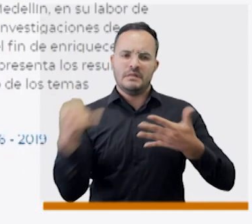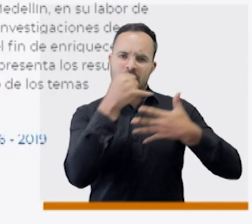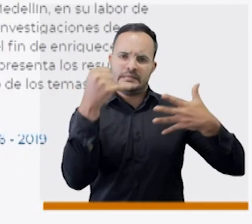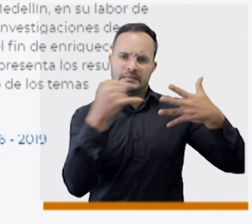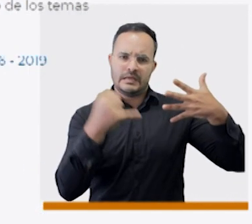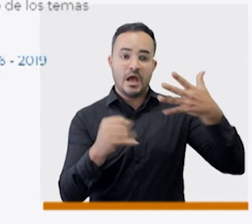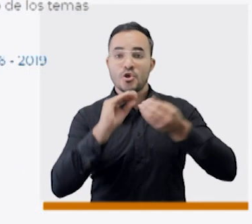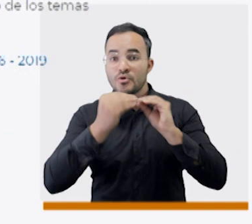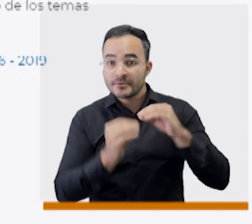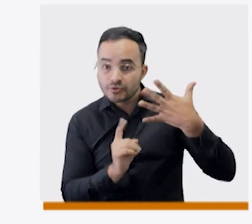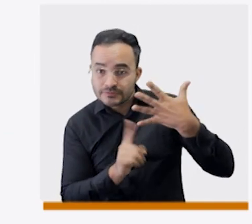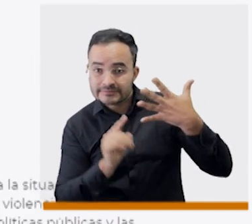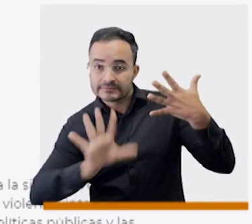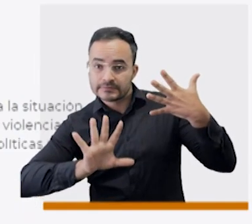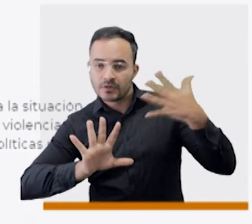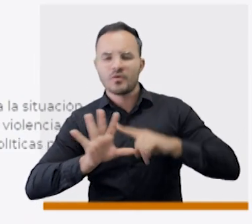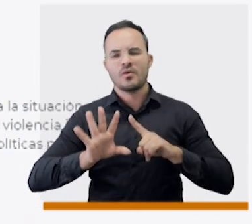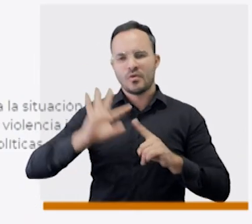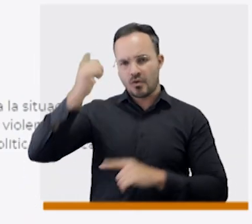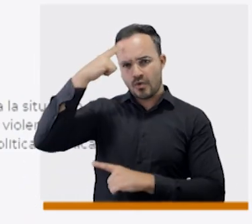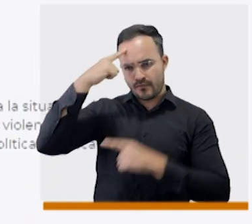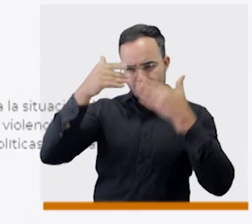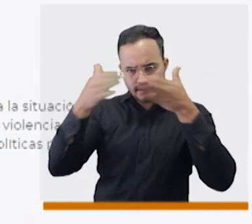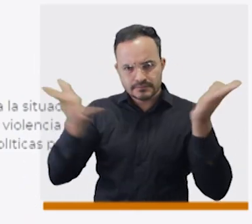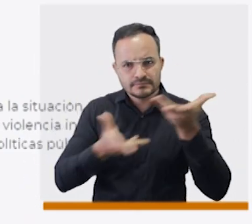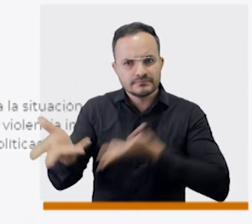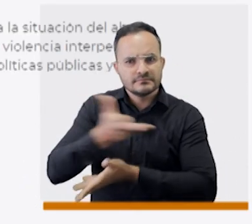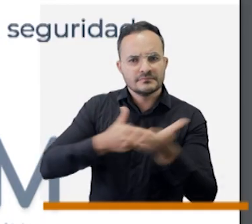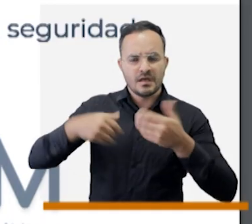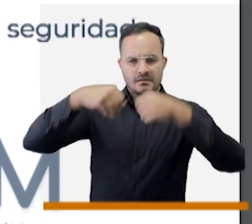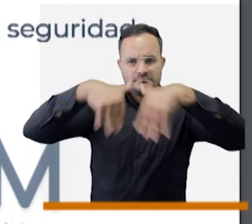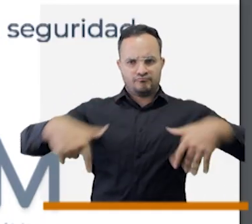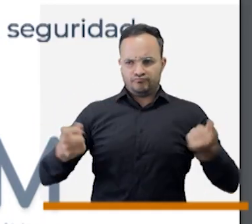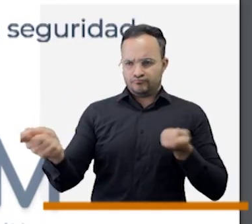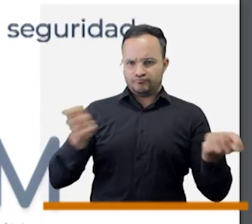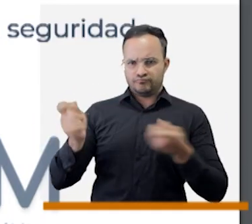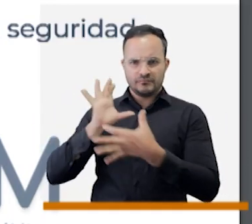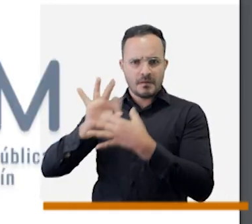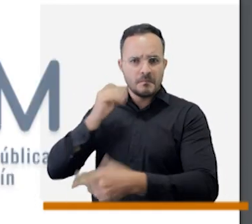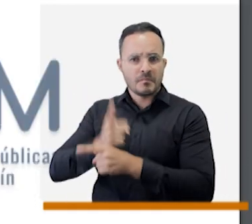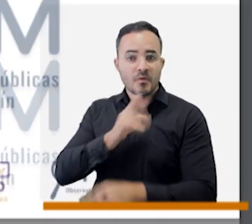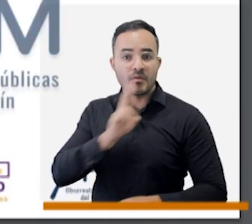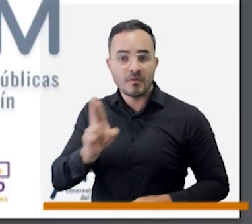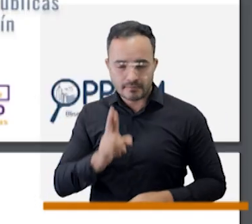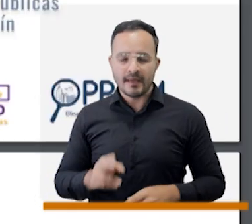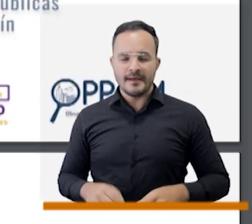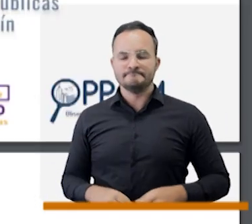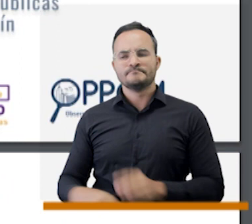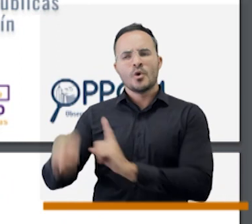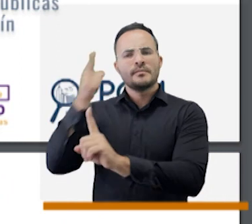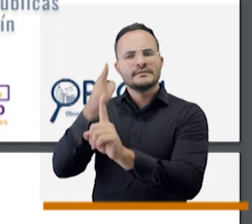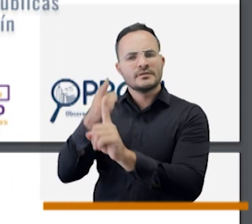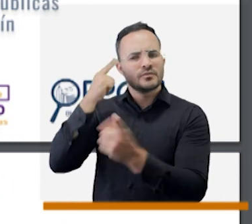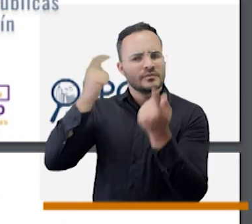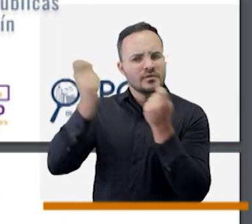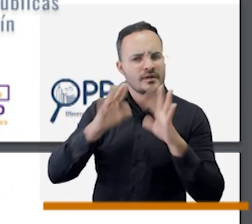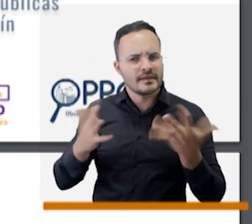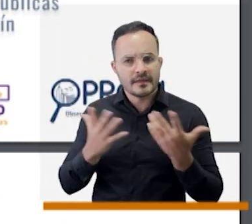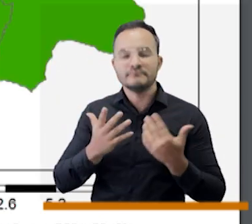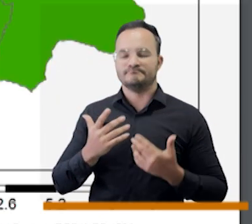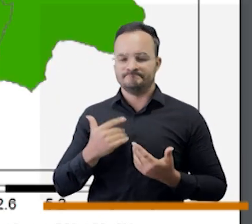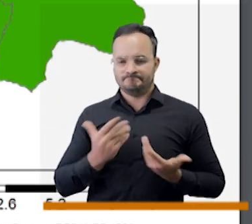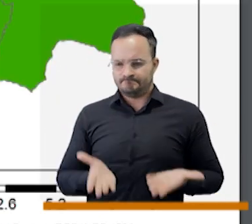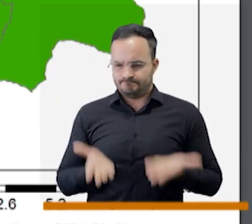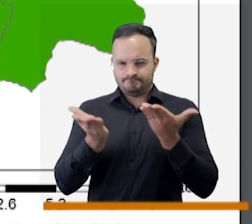www.consejodemedellin.gov.co, habla de la línea estratégica 5, gobernanza y gobernabilidad, cuyo objetivo